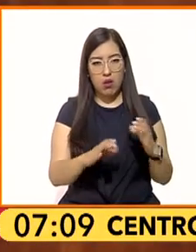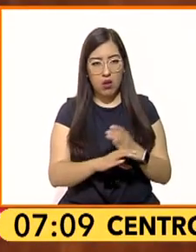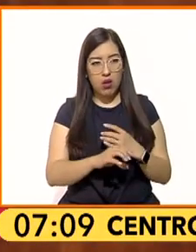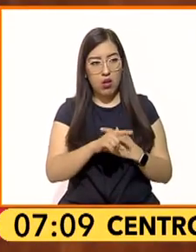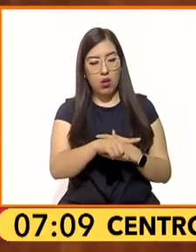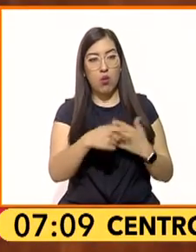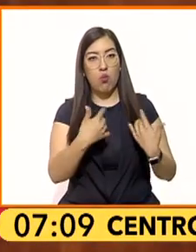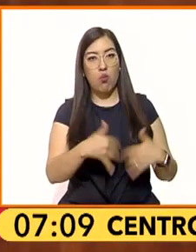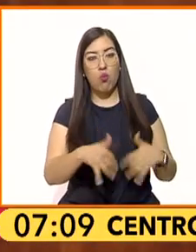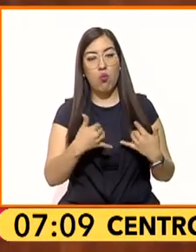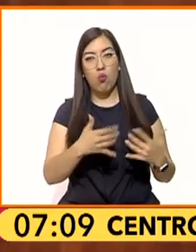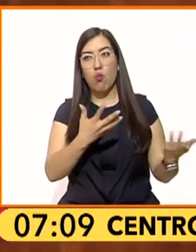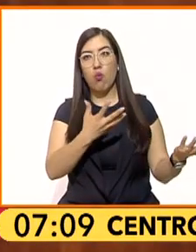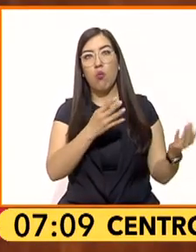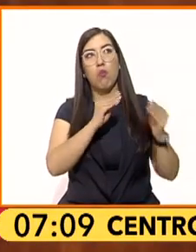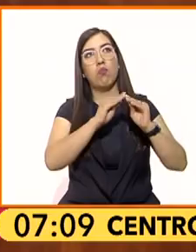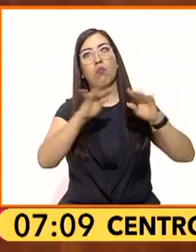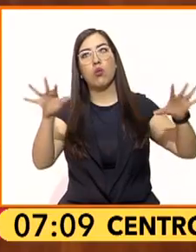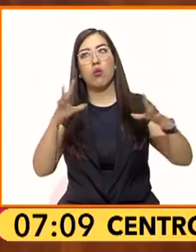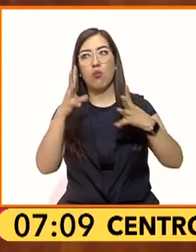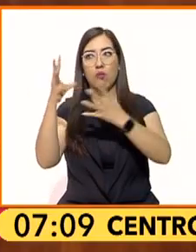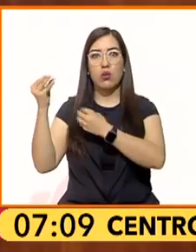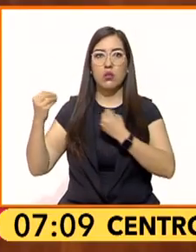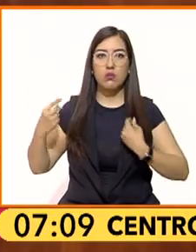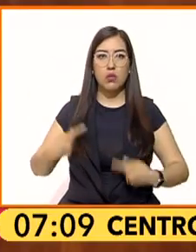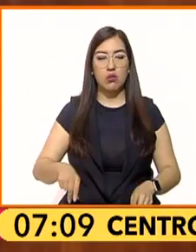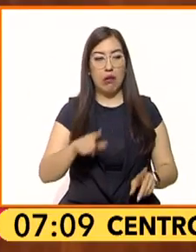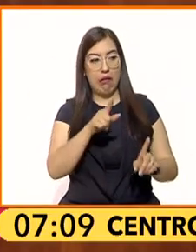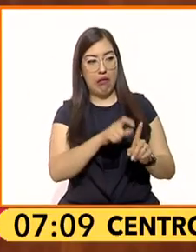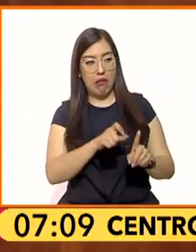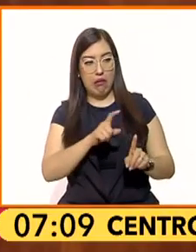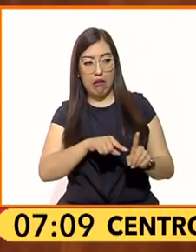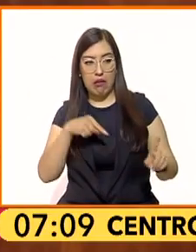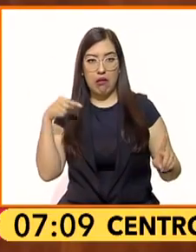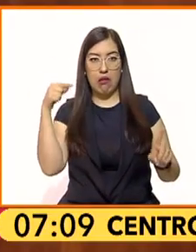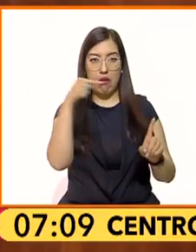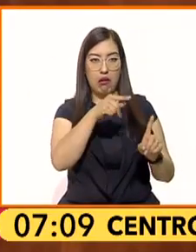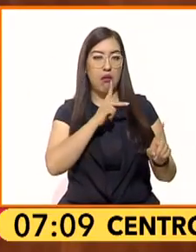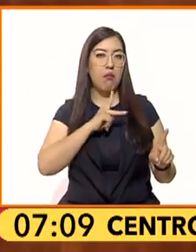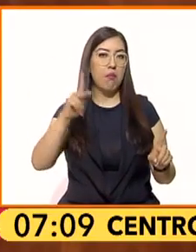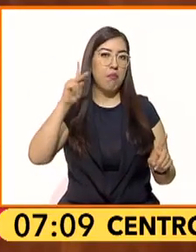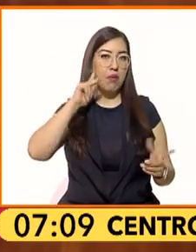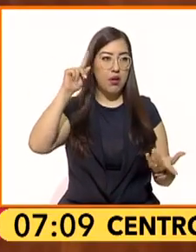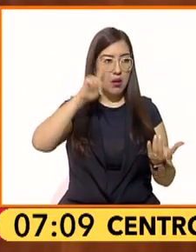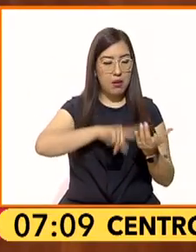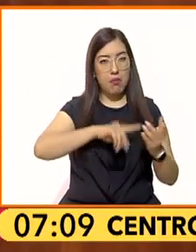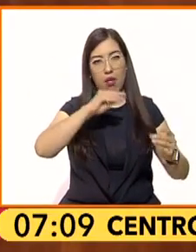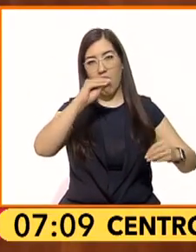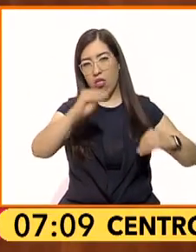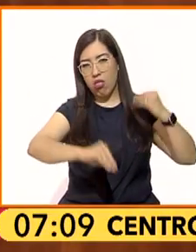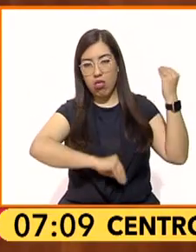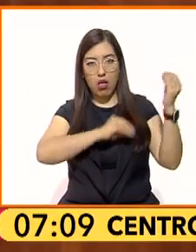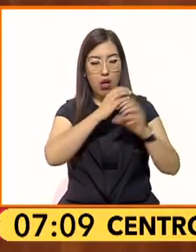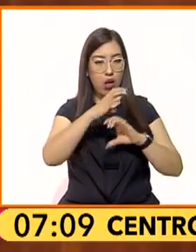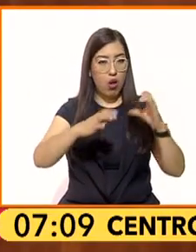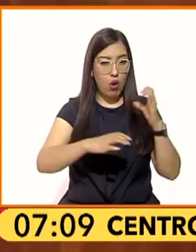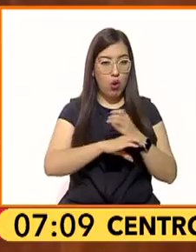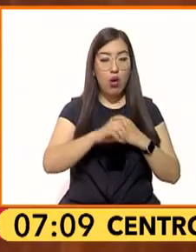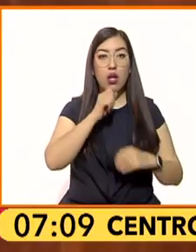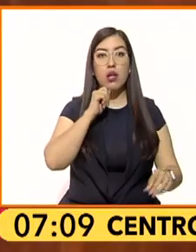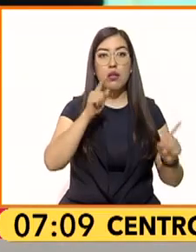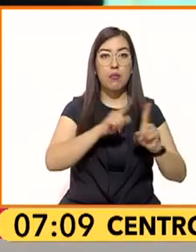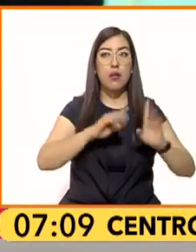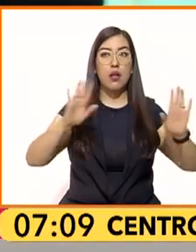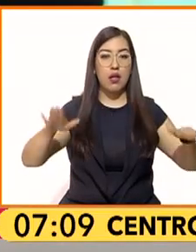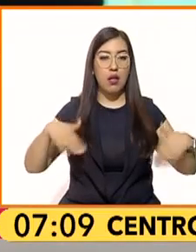comieron al Papa Francisco. No, ha tenido una confrontación interna, pero no solamente interna, externa también.